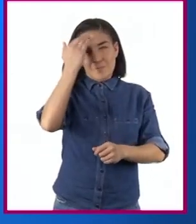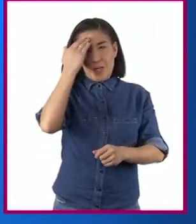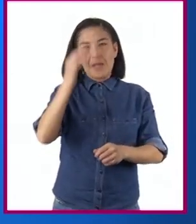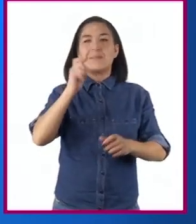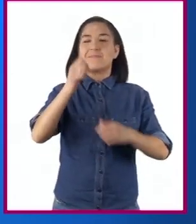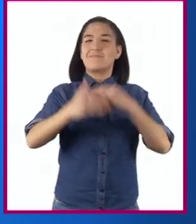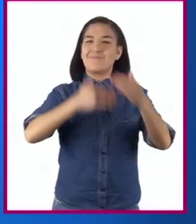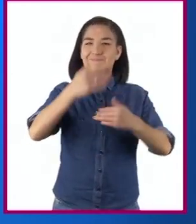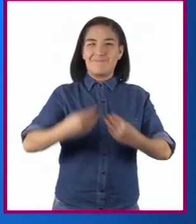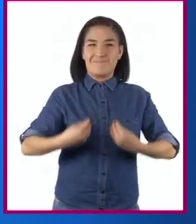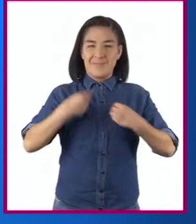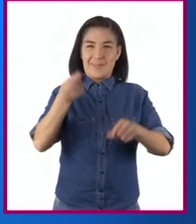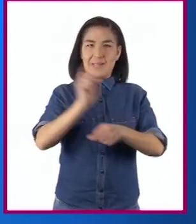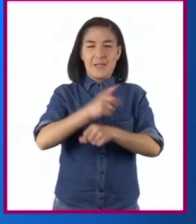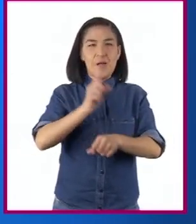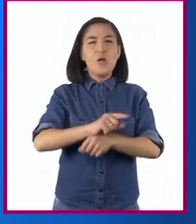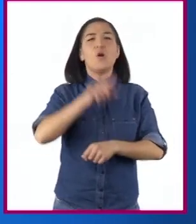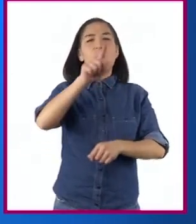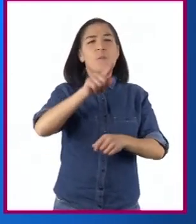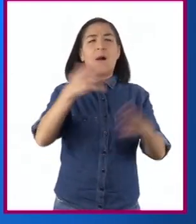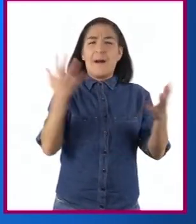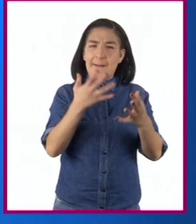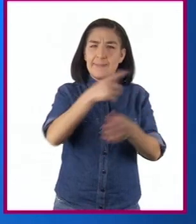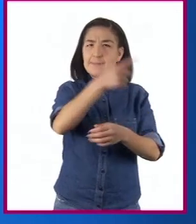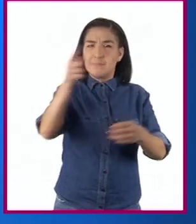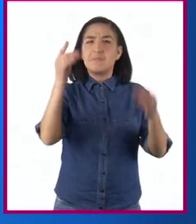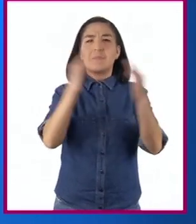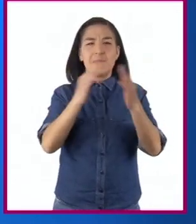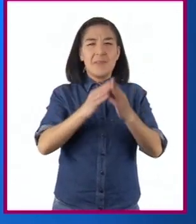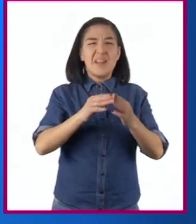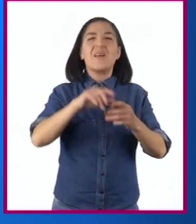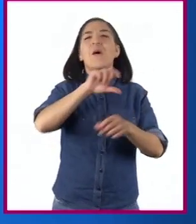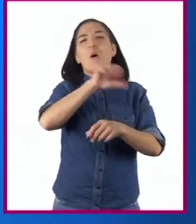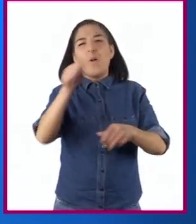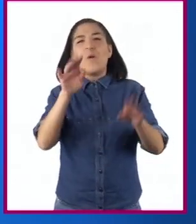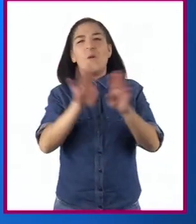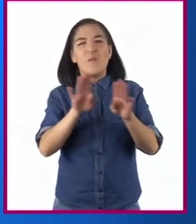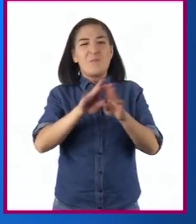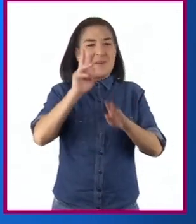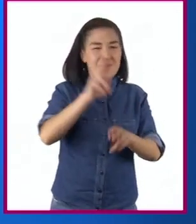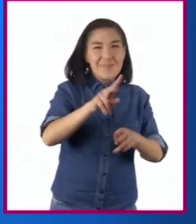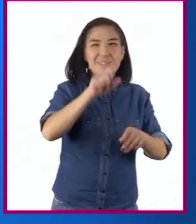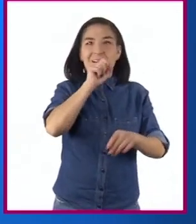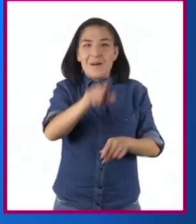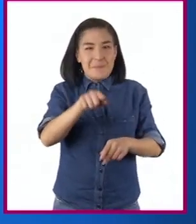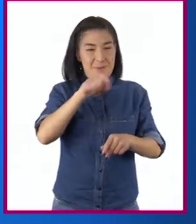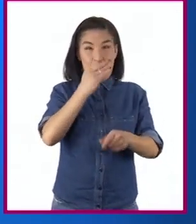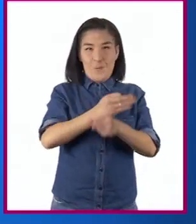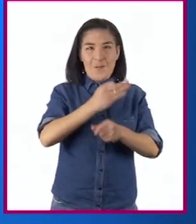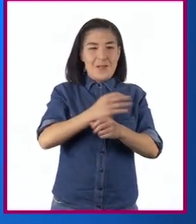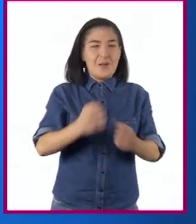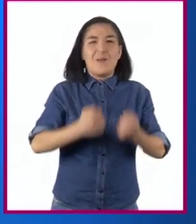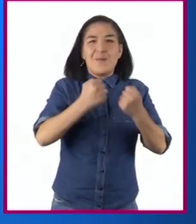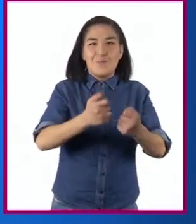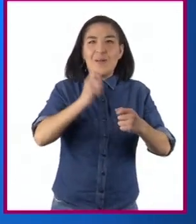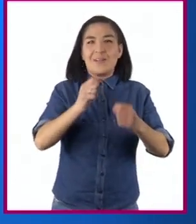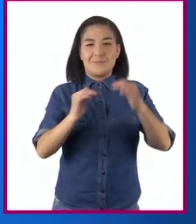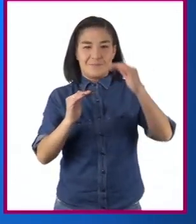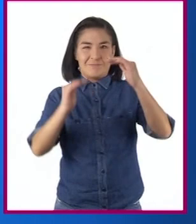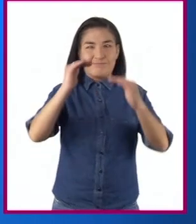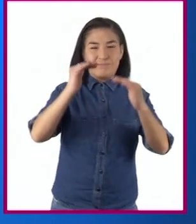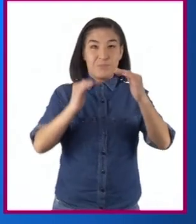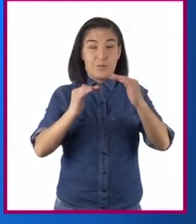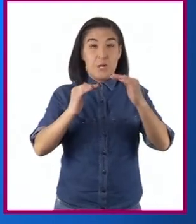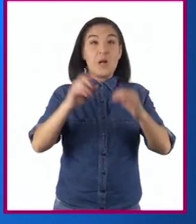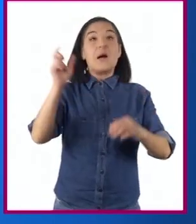vida cotidiana. Traten de identificar otras situaciones en las que las fuerzas que interactúan estén en equilibrio. Y